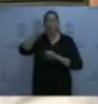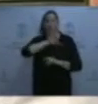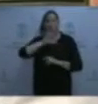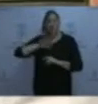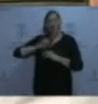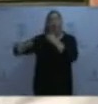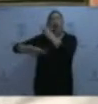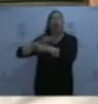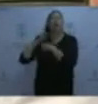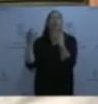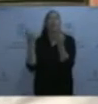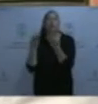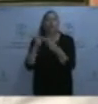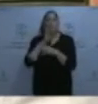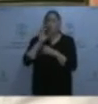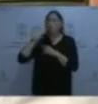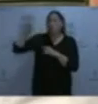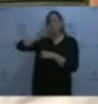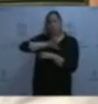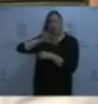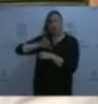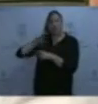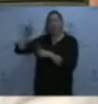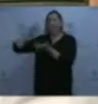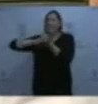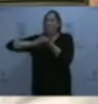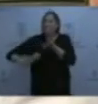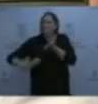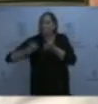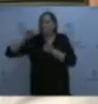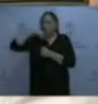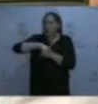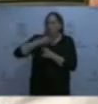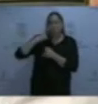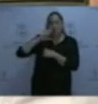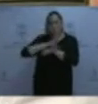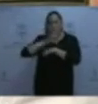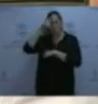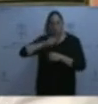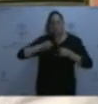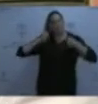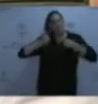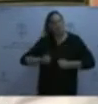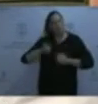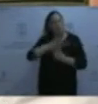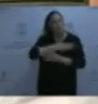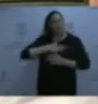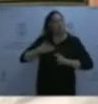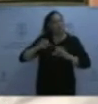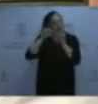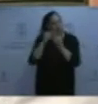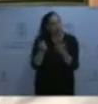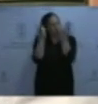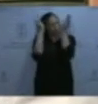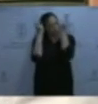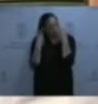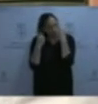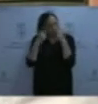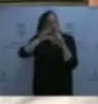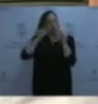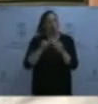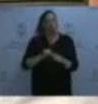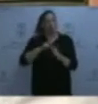autónomas, porque mientras en otras se opta por un informe, aquí nos encontramos con un consejero empecinado en aplicar del modo más sumiso posible el modelo educativo